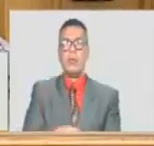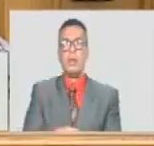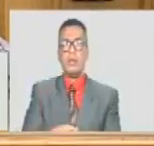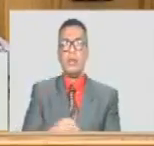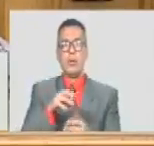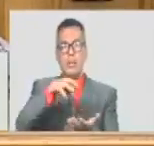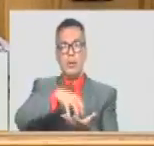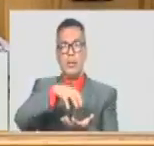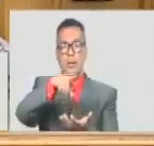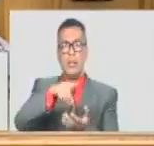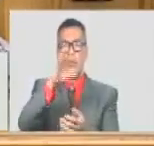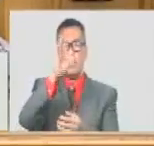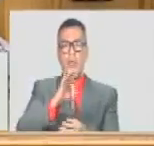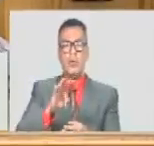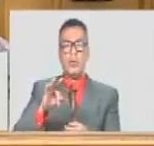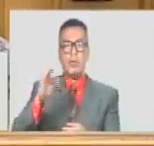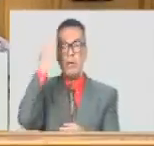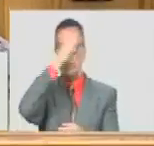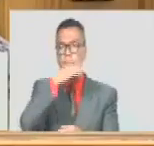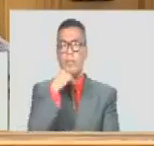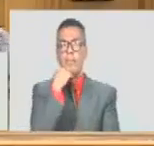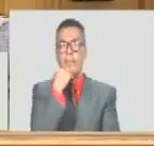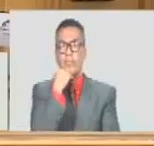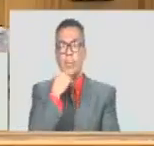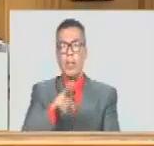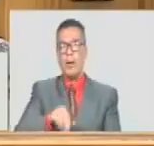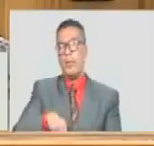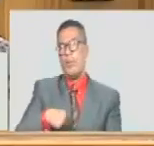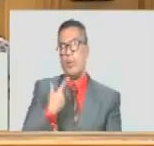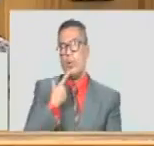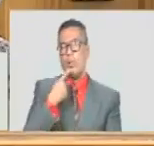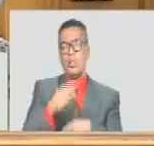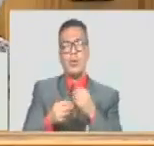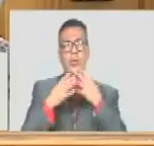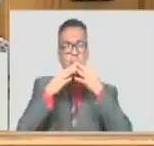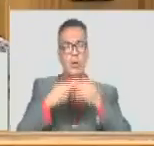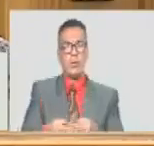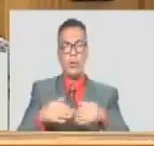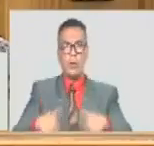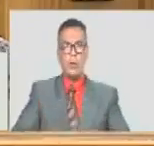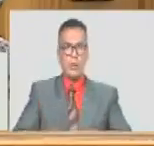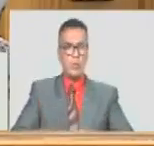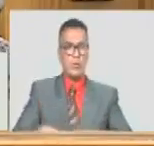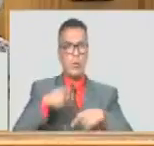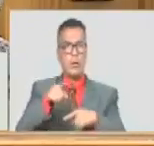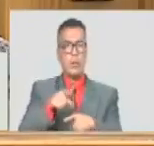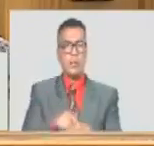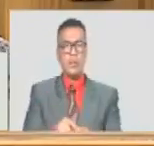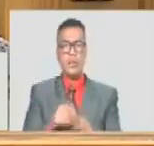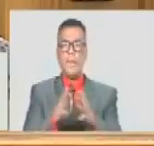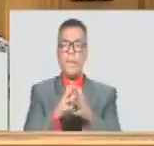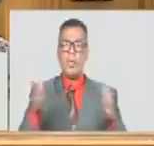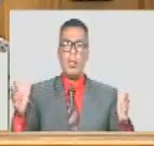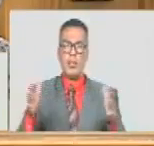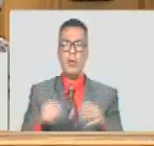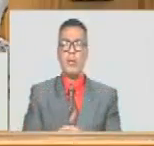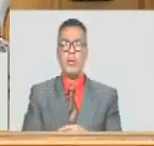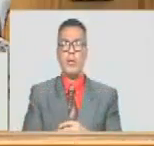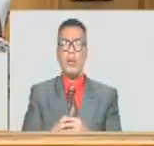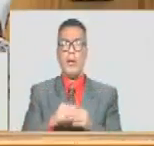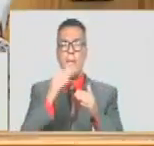es el Salón Francisco de Miranda, a quien podríamos hacer seguro un esfuerzo por darle la mayor solemnidad